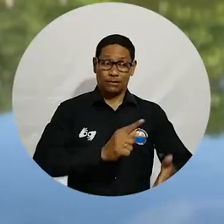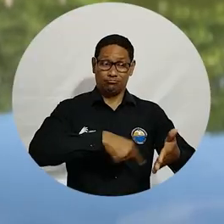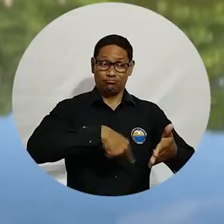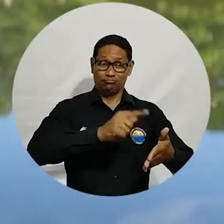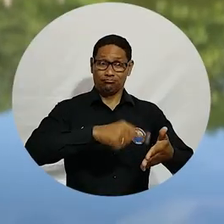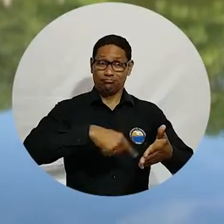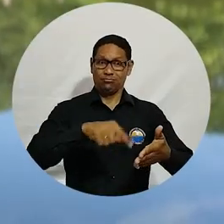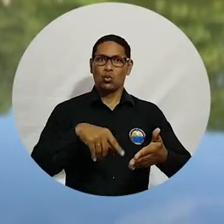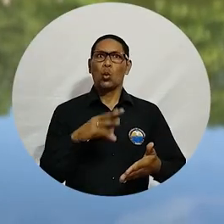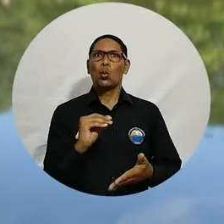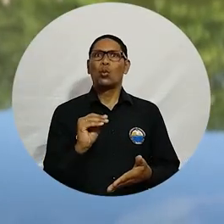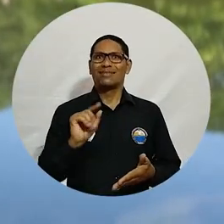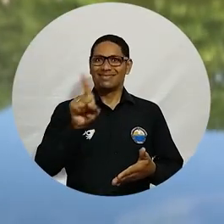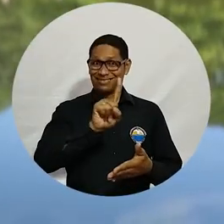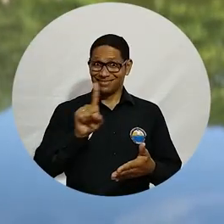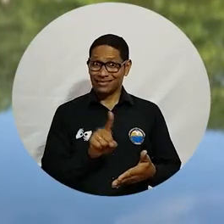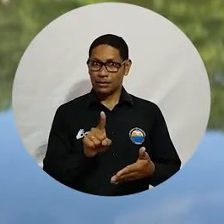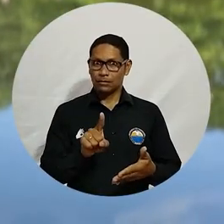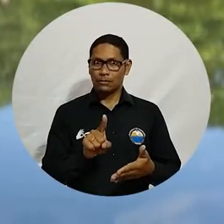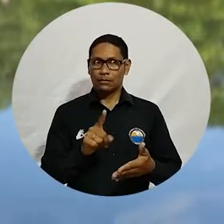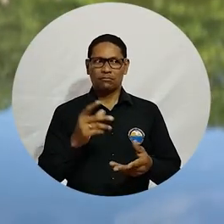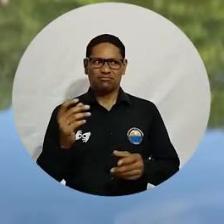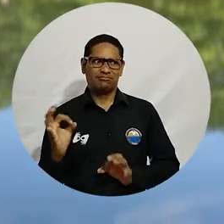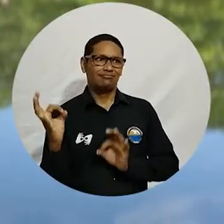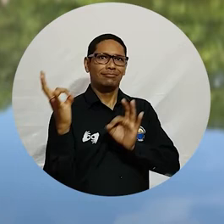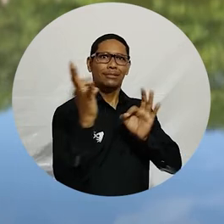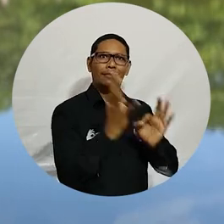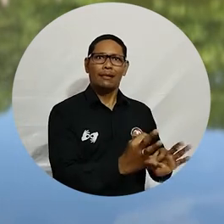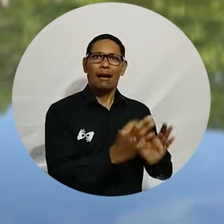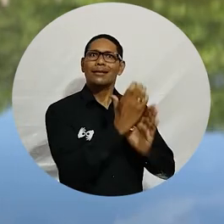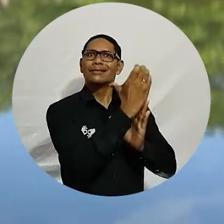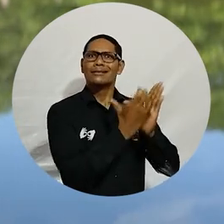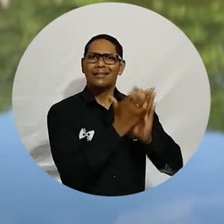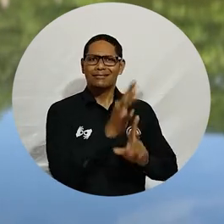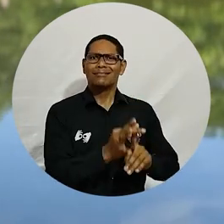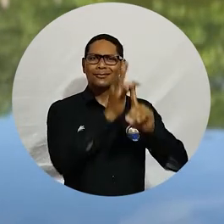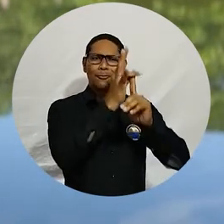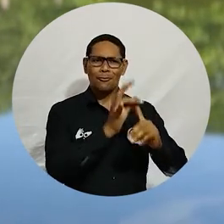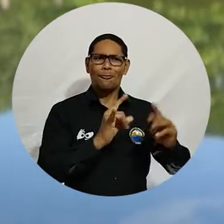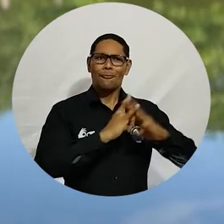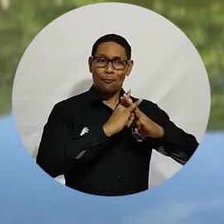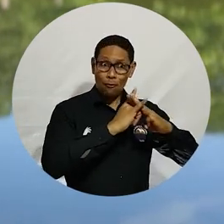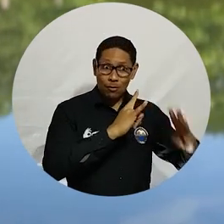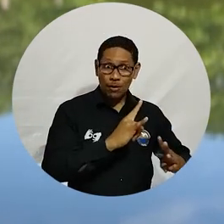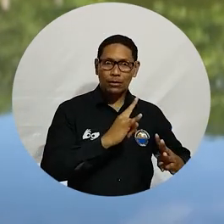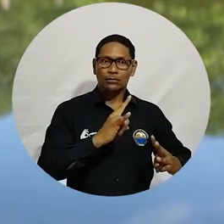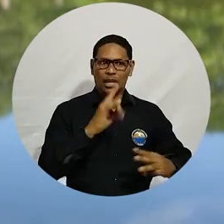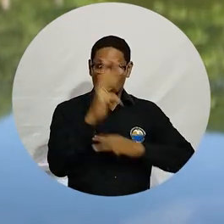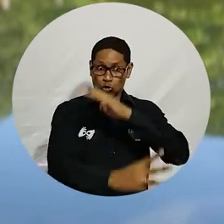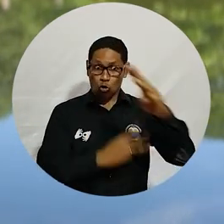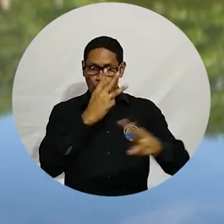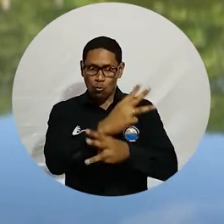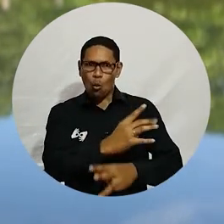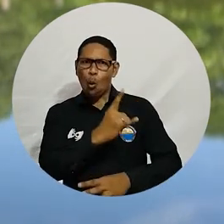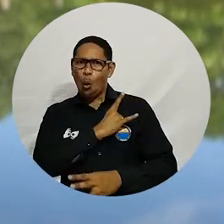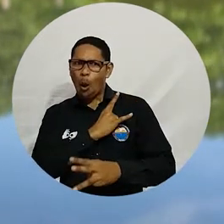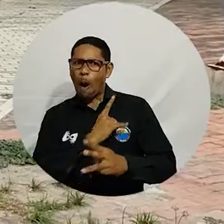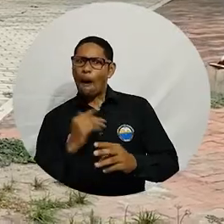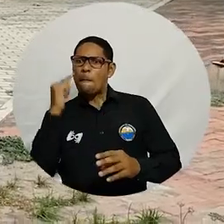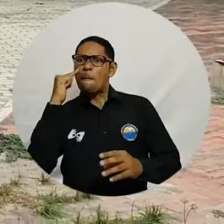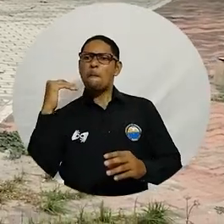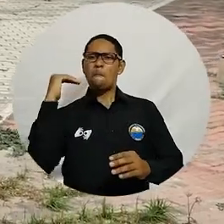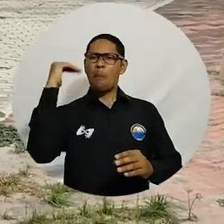La firma Coacuarelli Simons para Latinoamérica entregó a Unimagdalena el certificado por ingreso al ranking mundial de